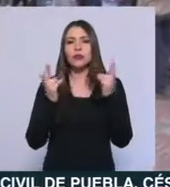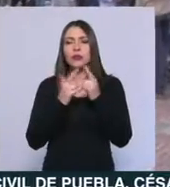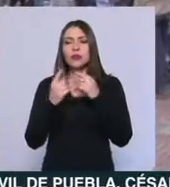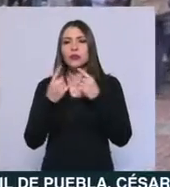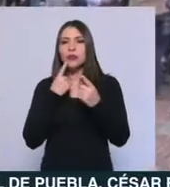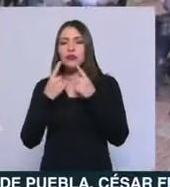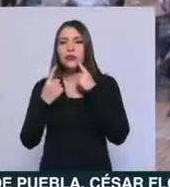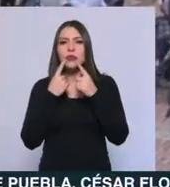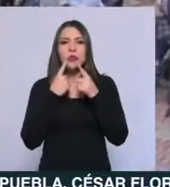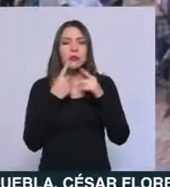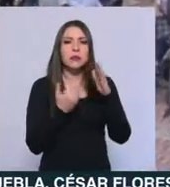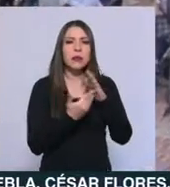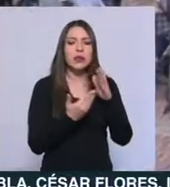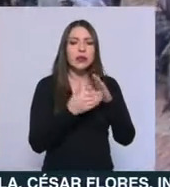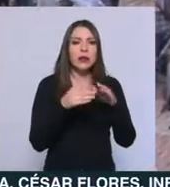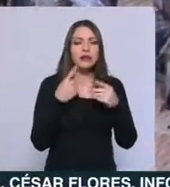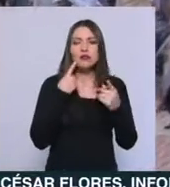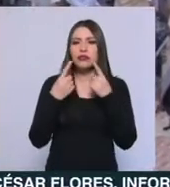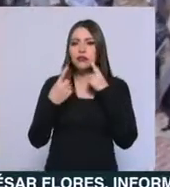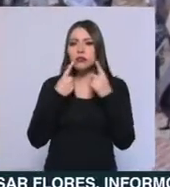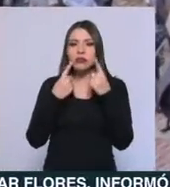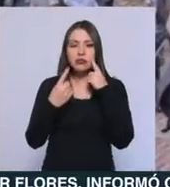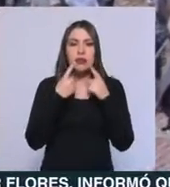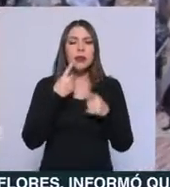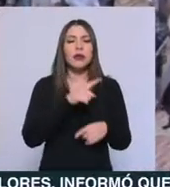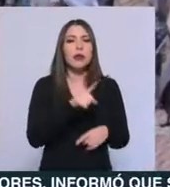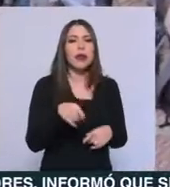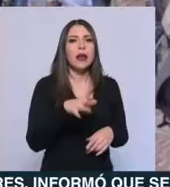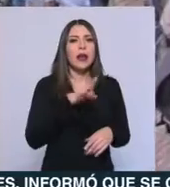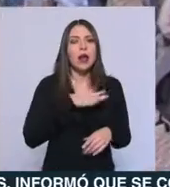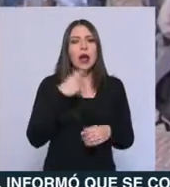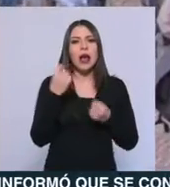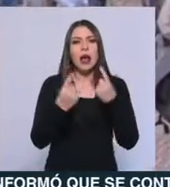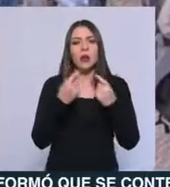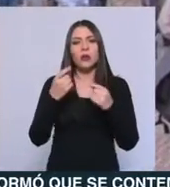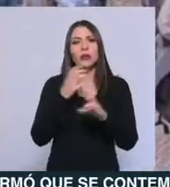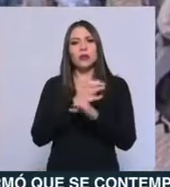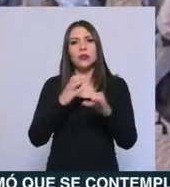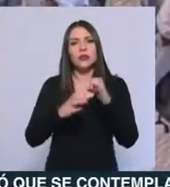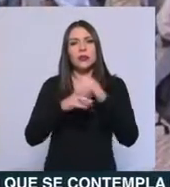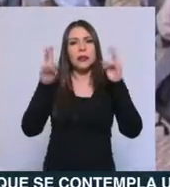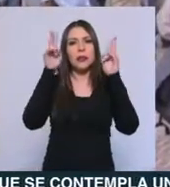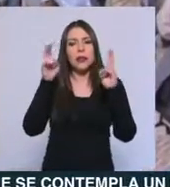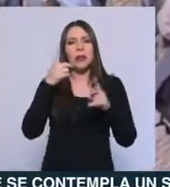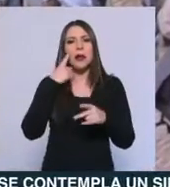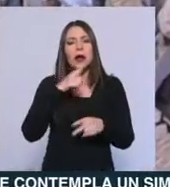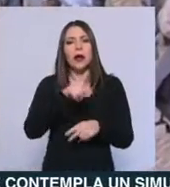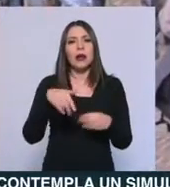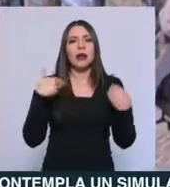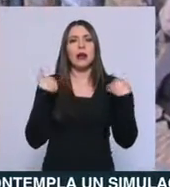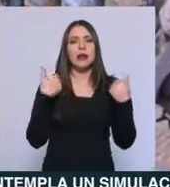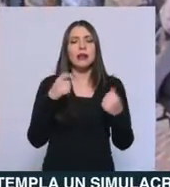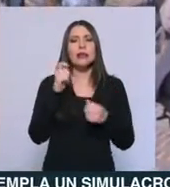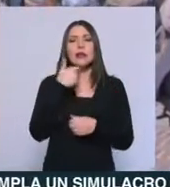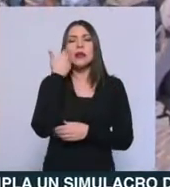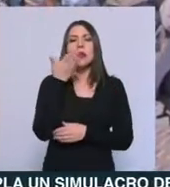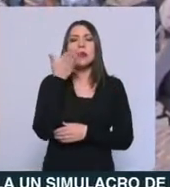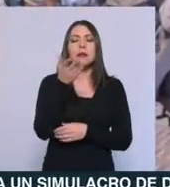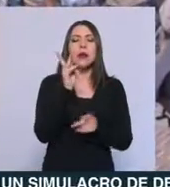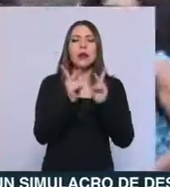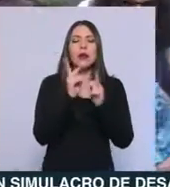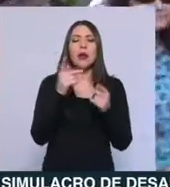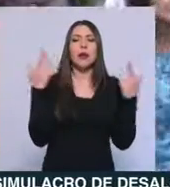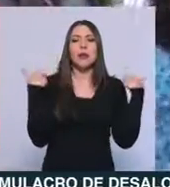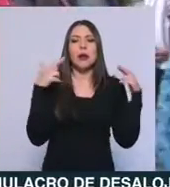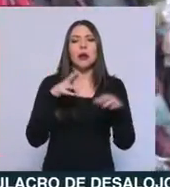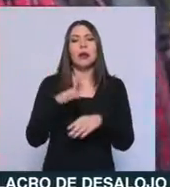hay párrafos donde se habla de la comprensión a la situación de los profesores, lo cual es un gran avance porque durante 4 años hubo silencio